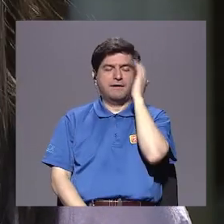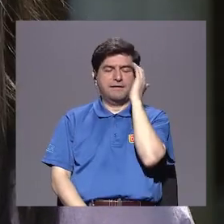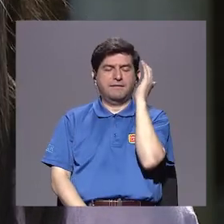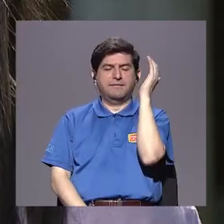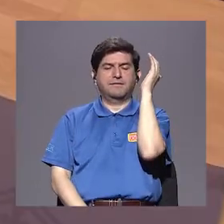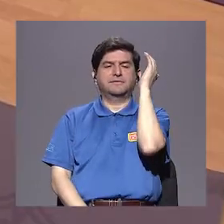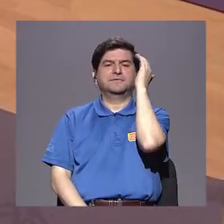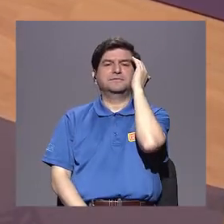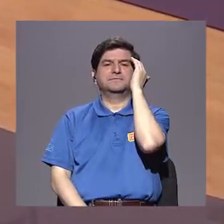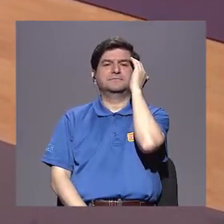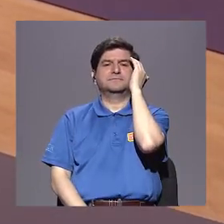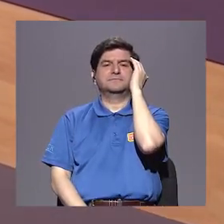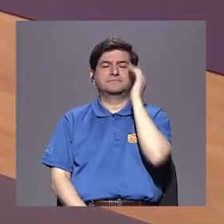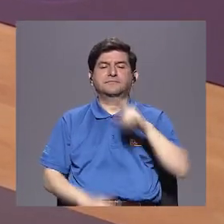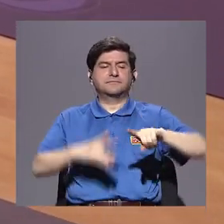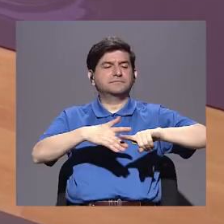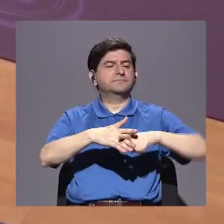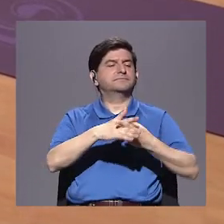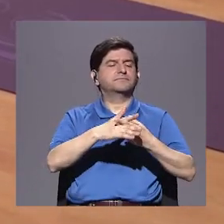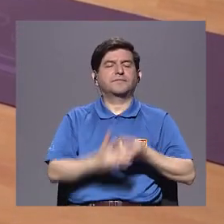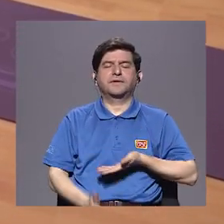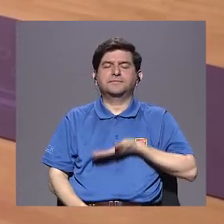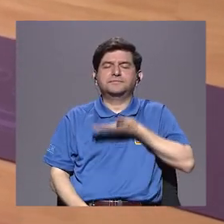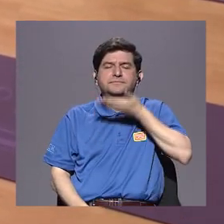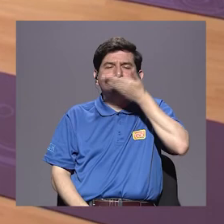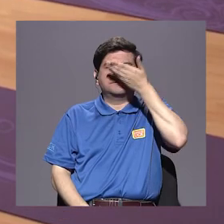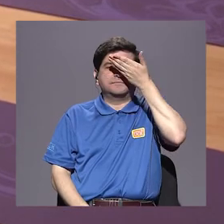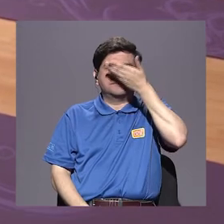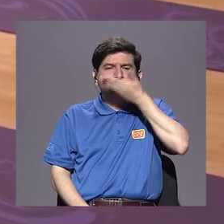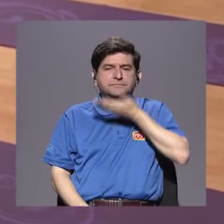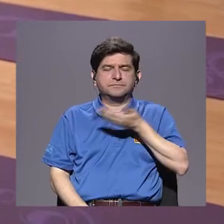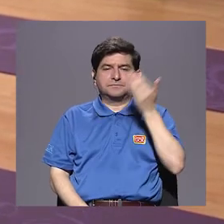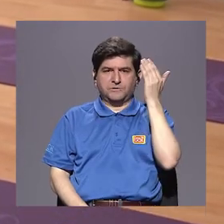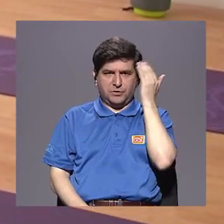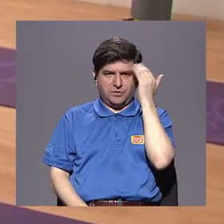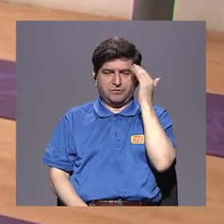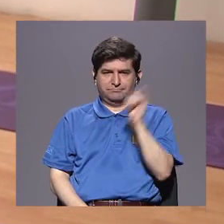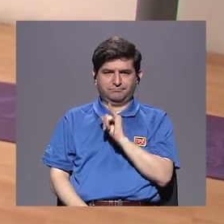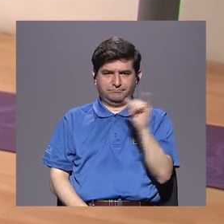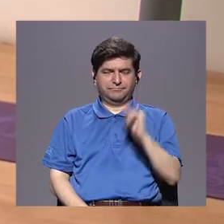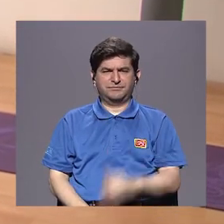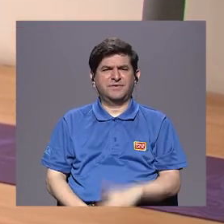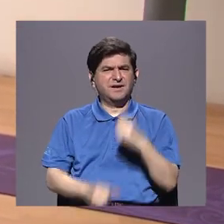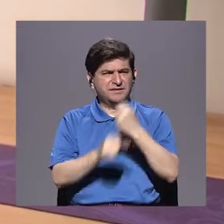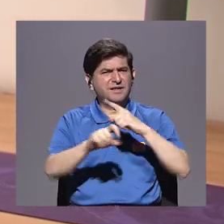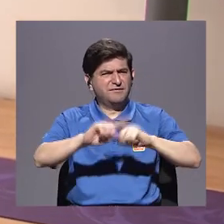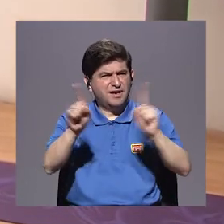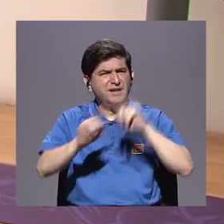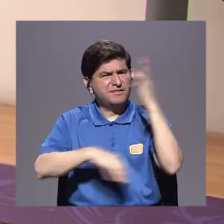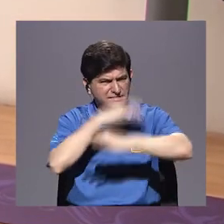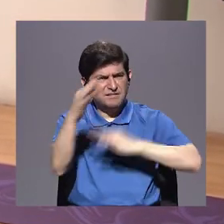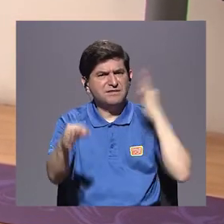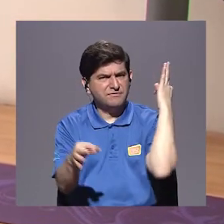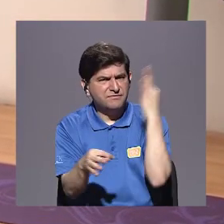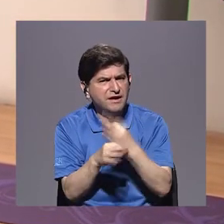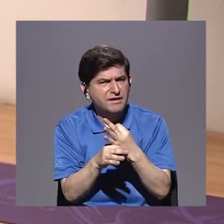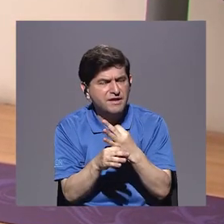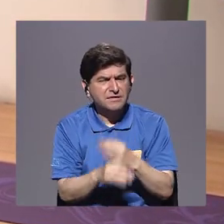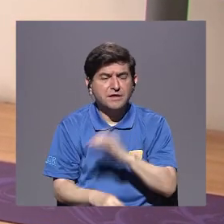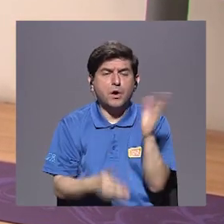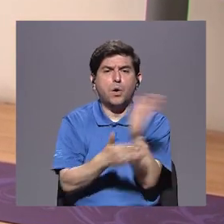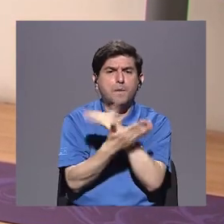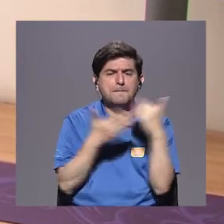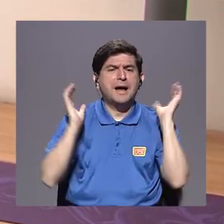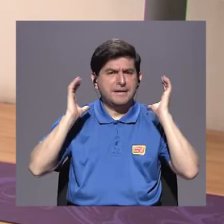consciente y nace de la respiración consciente también. ¿Y se trabajan